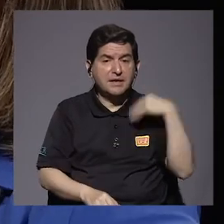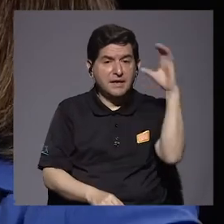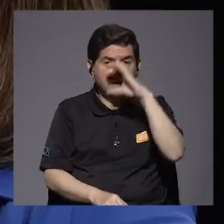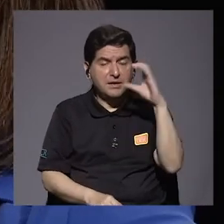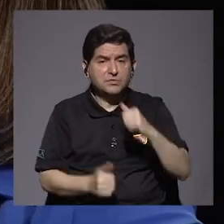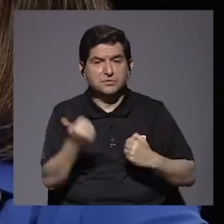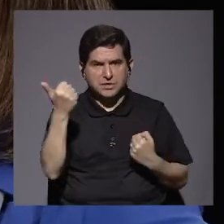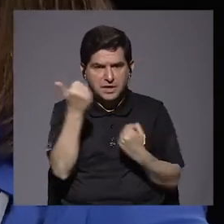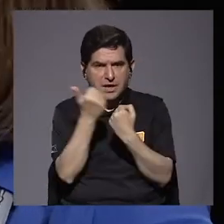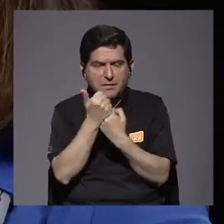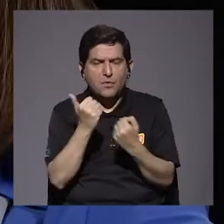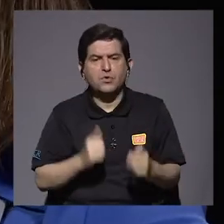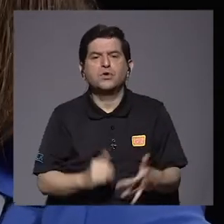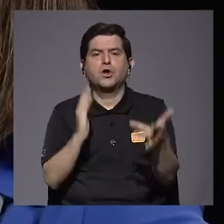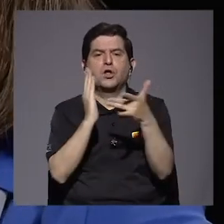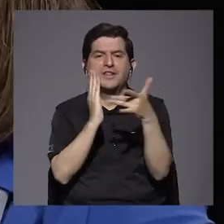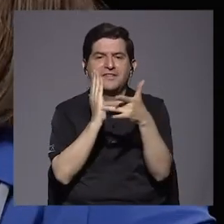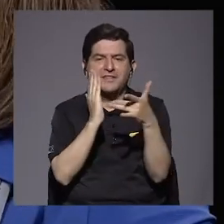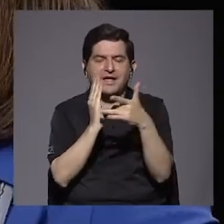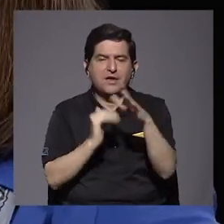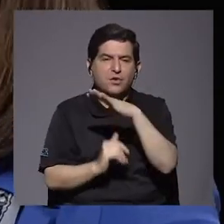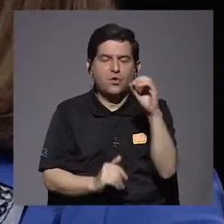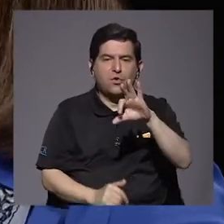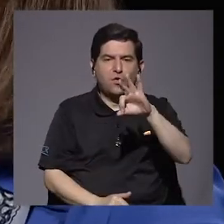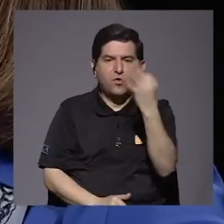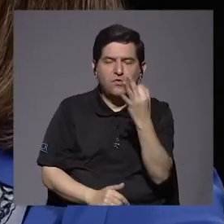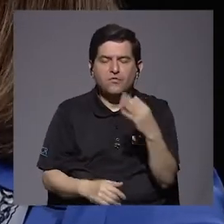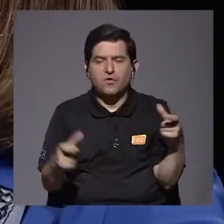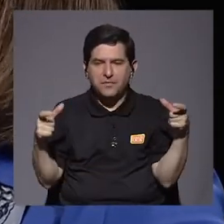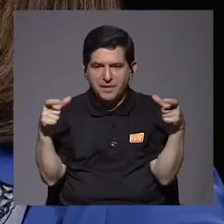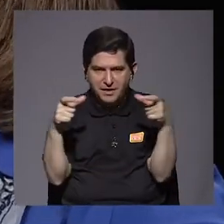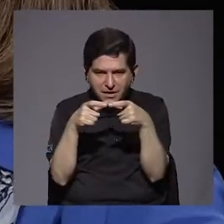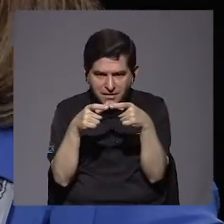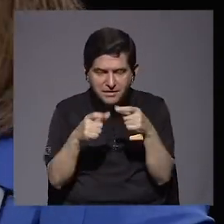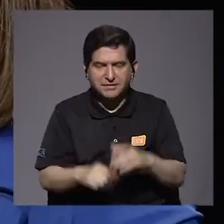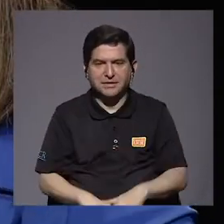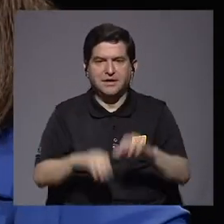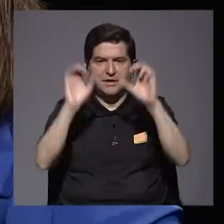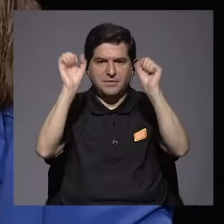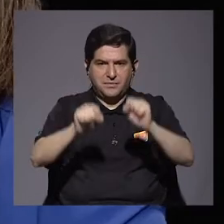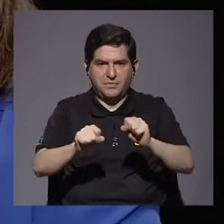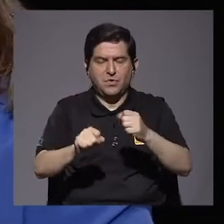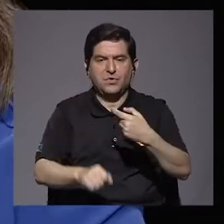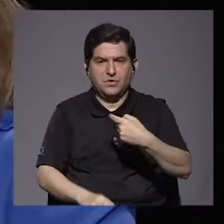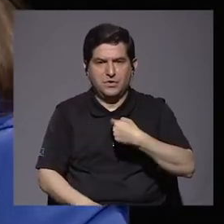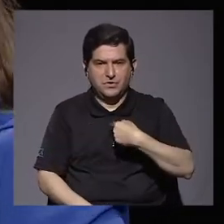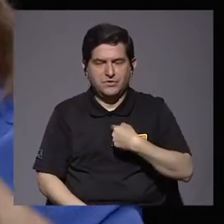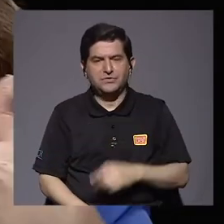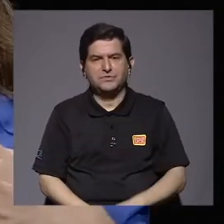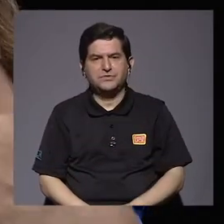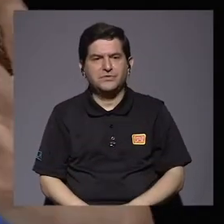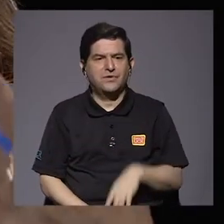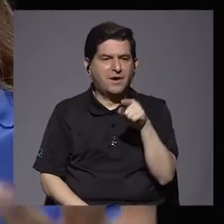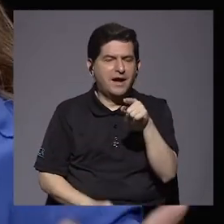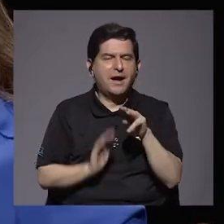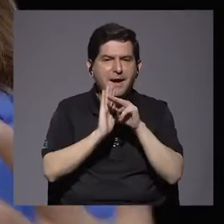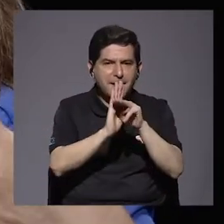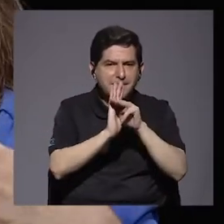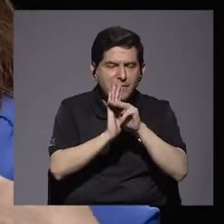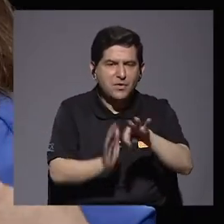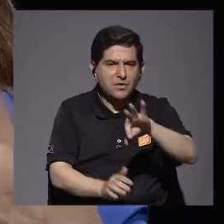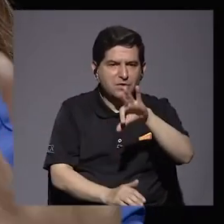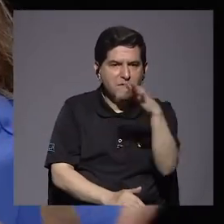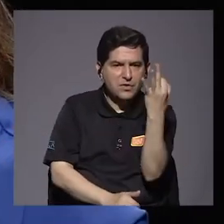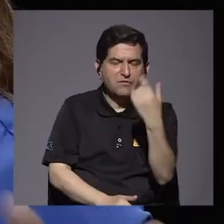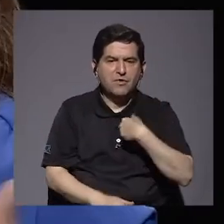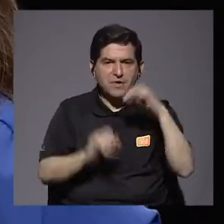que buscar apoyo de tecnológico o en alguna forma conexión para poderme encontrar los modelos y